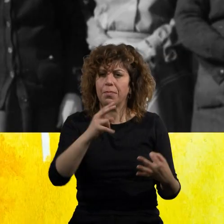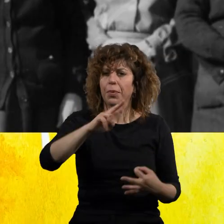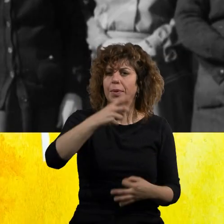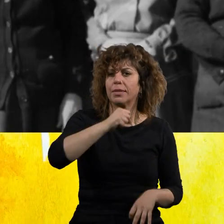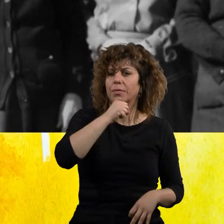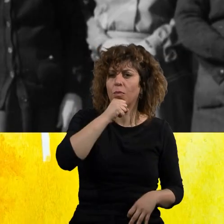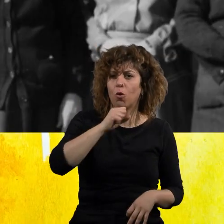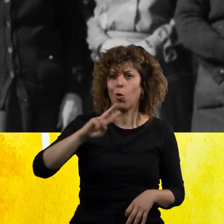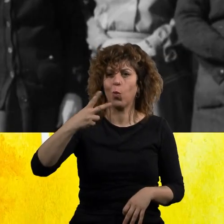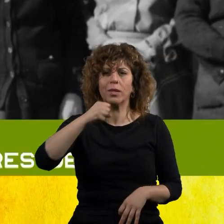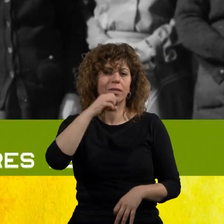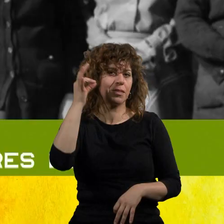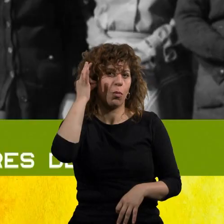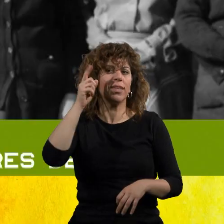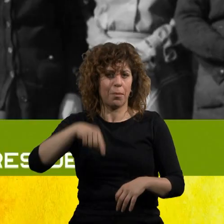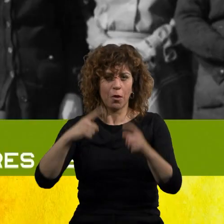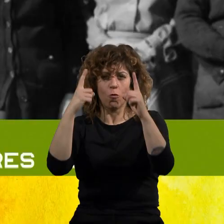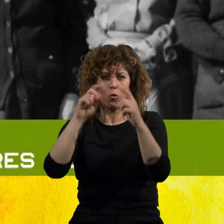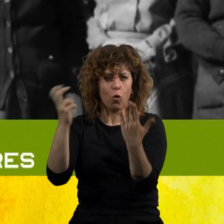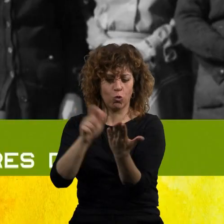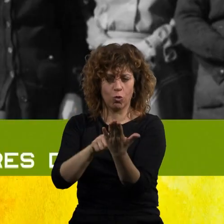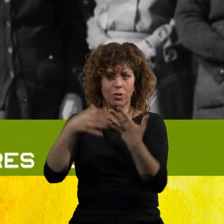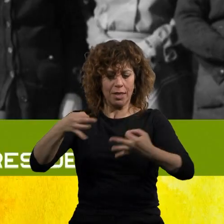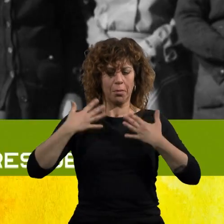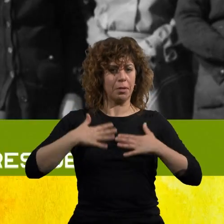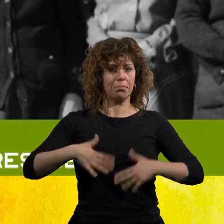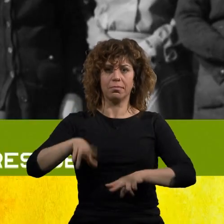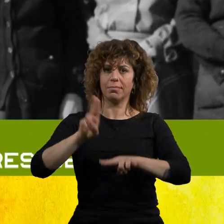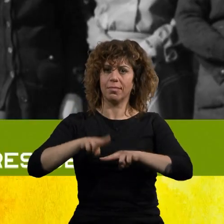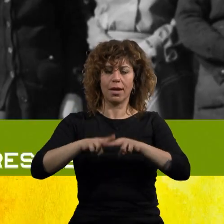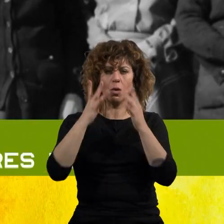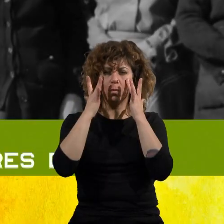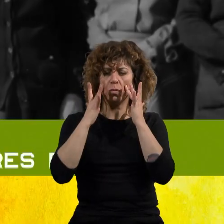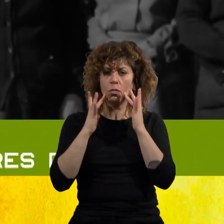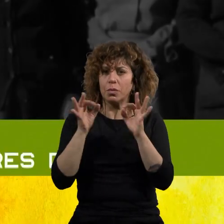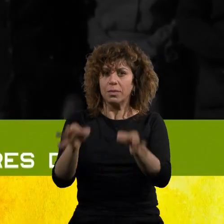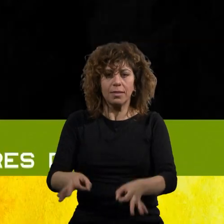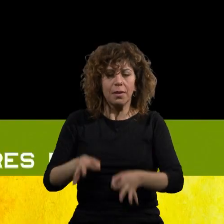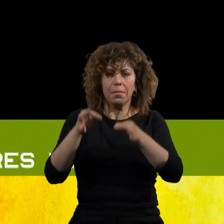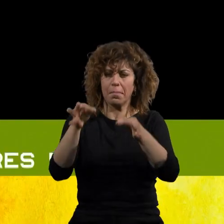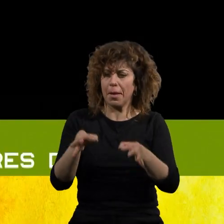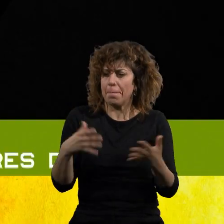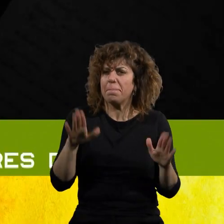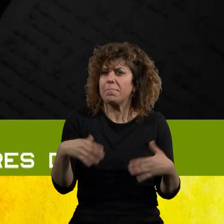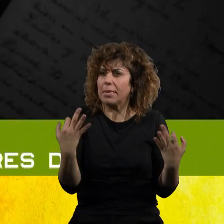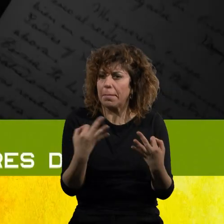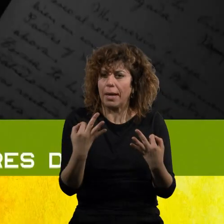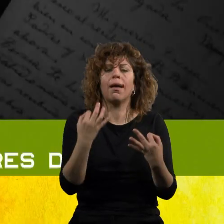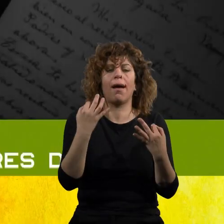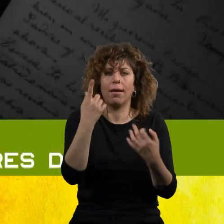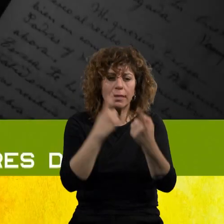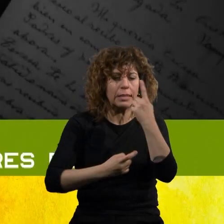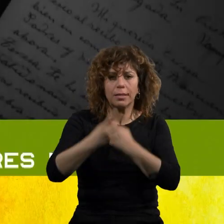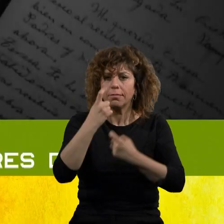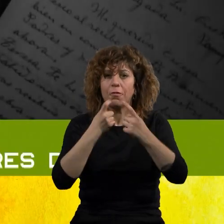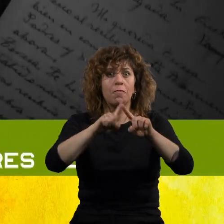pasó con mi bisabuela, ¿no? Que veía en otras fotografías también, siempre vestida de negro, ¿no? Un negro impoluto siempre. Y claro, empecé a